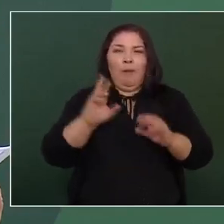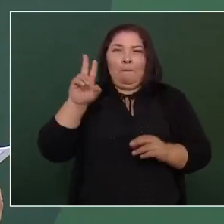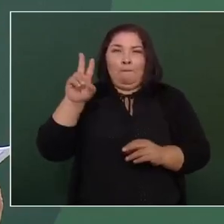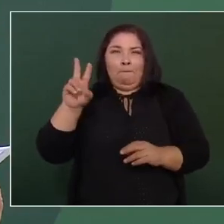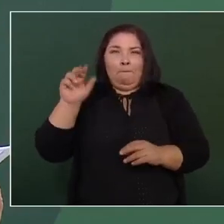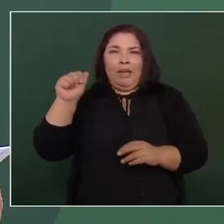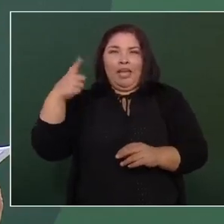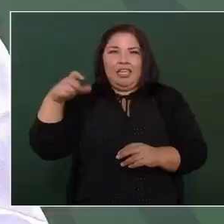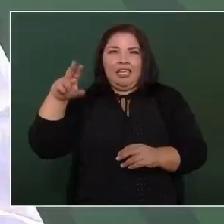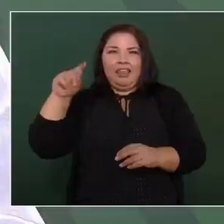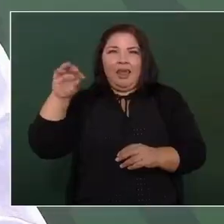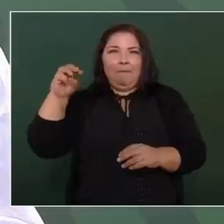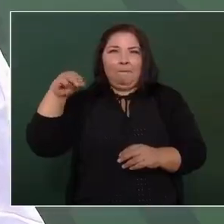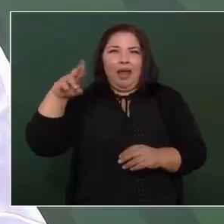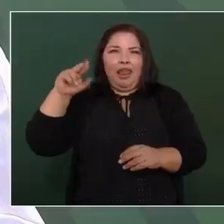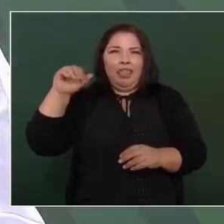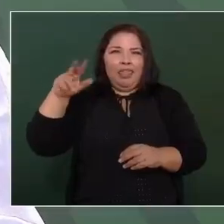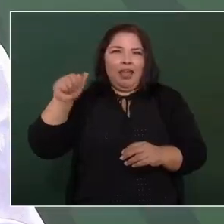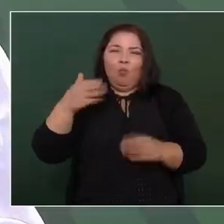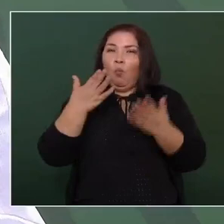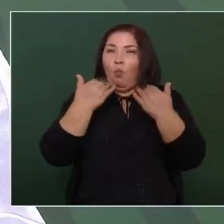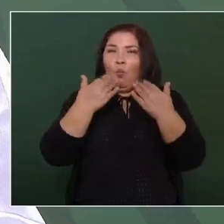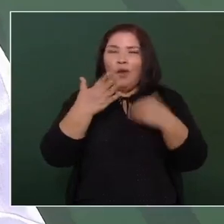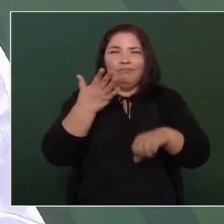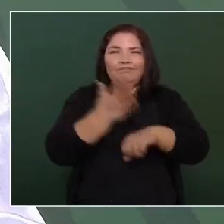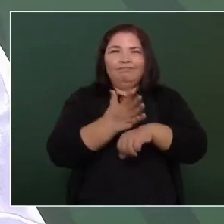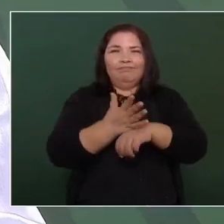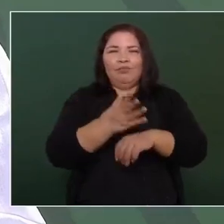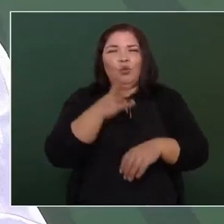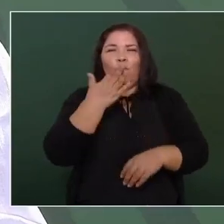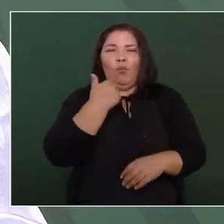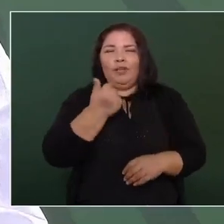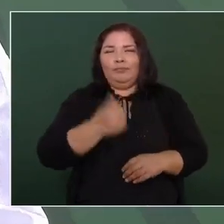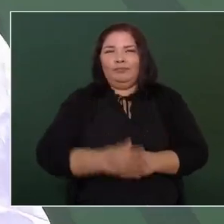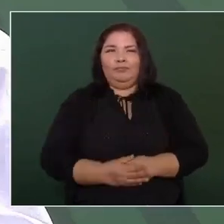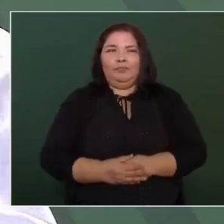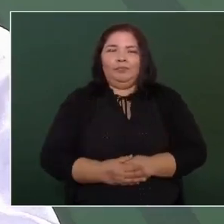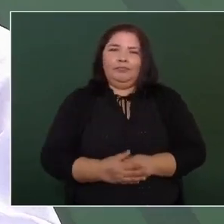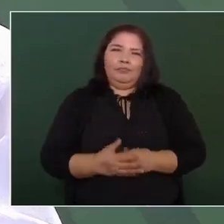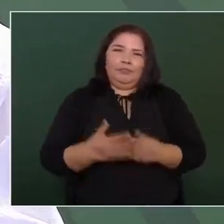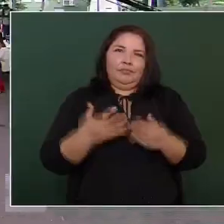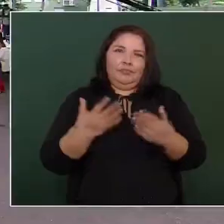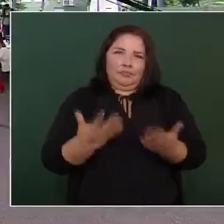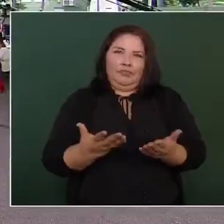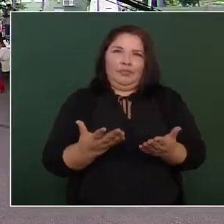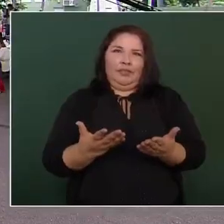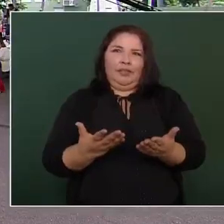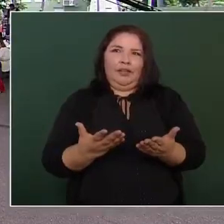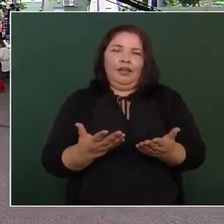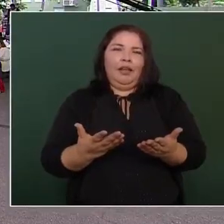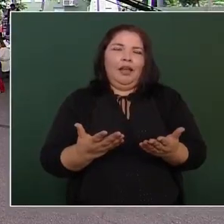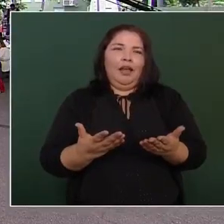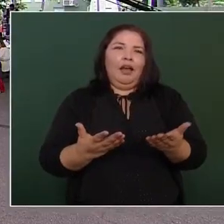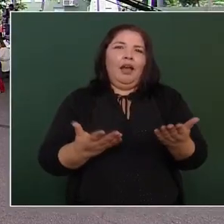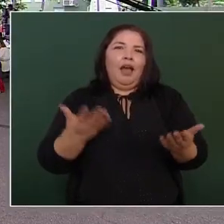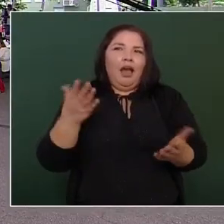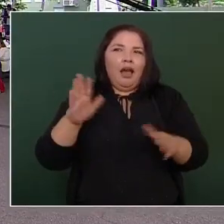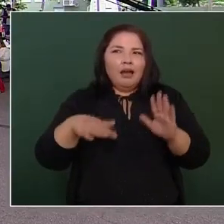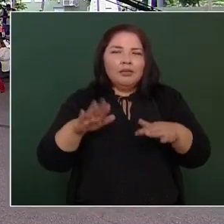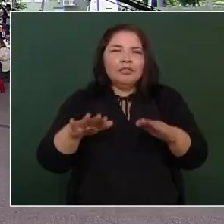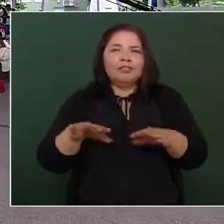resolvimos eso, no van a haber sanciones. Muy bien. Un poco lo que a veces hacen